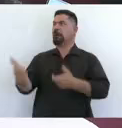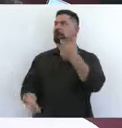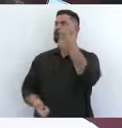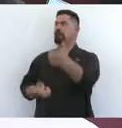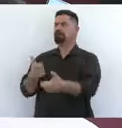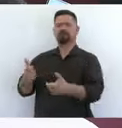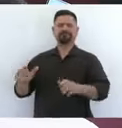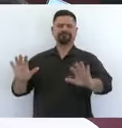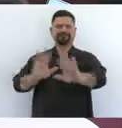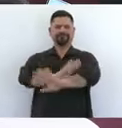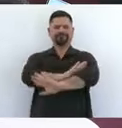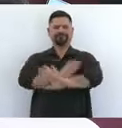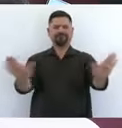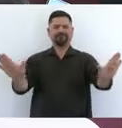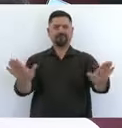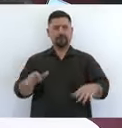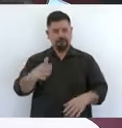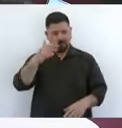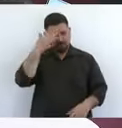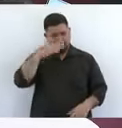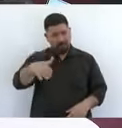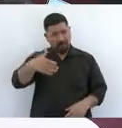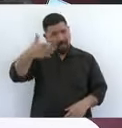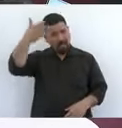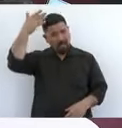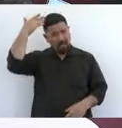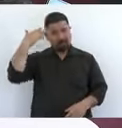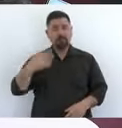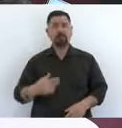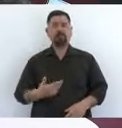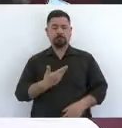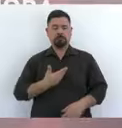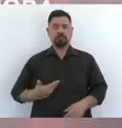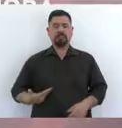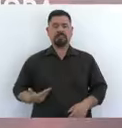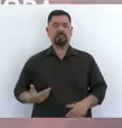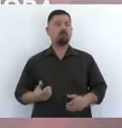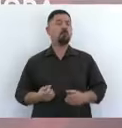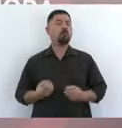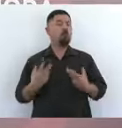¿Saben cuántos cuidaban al presidente?